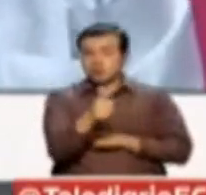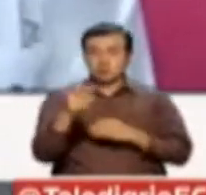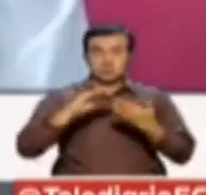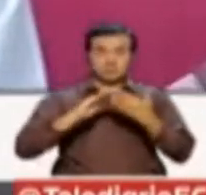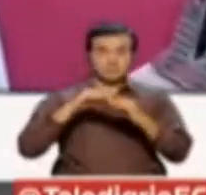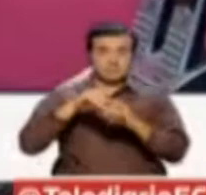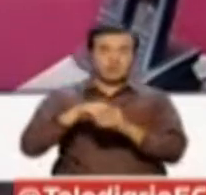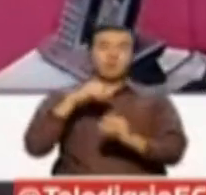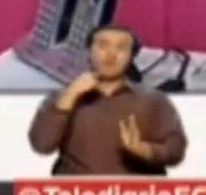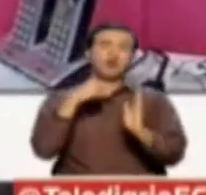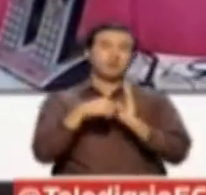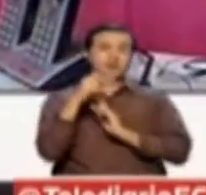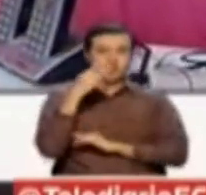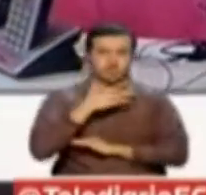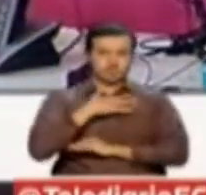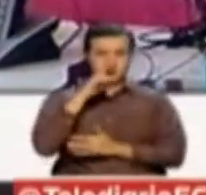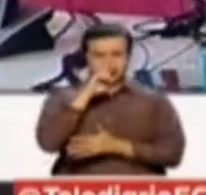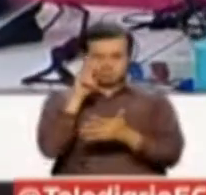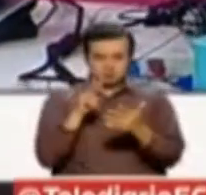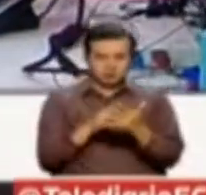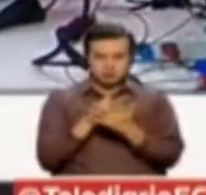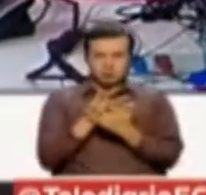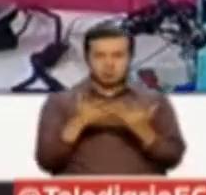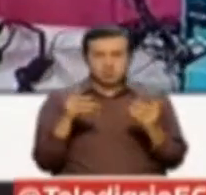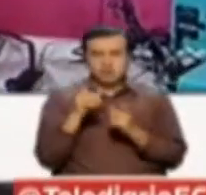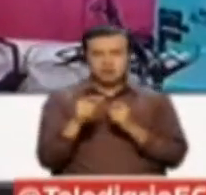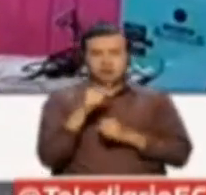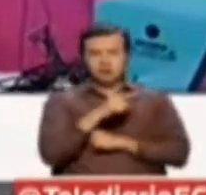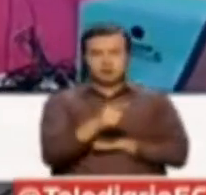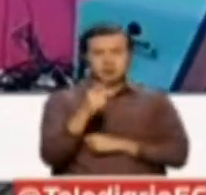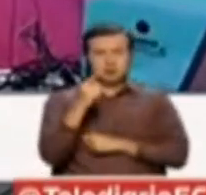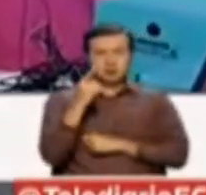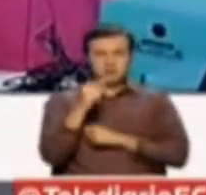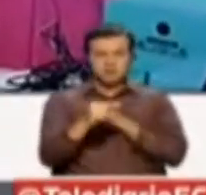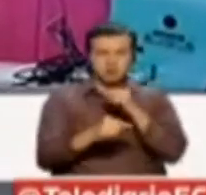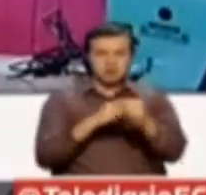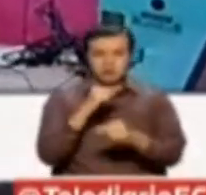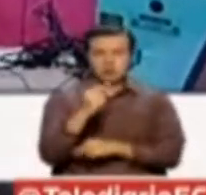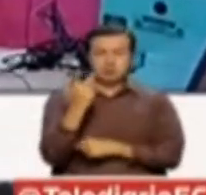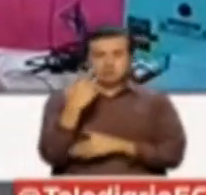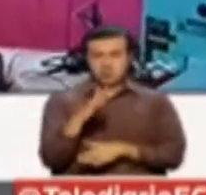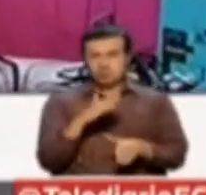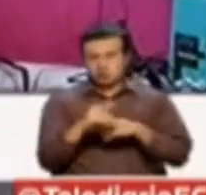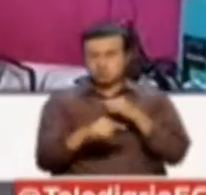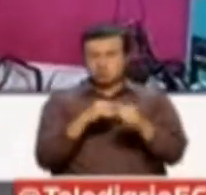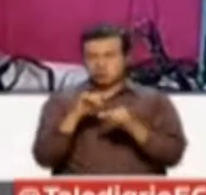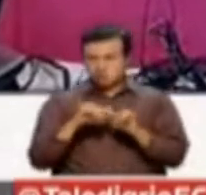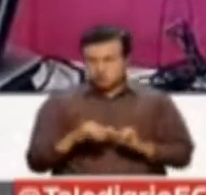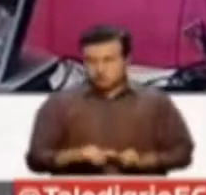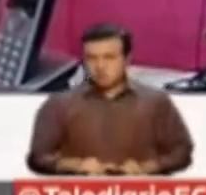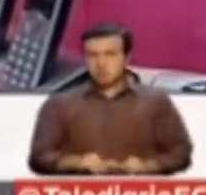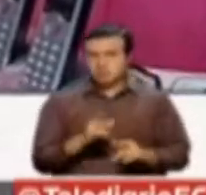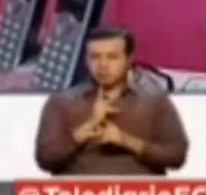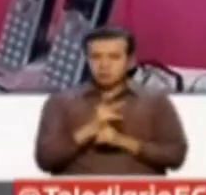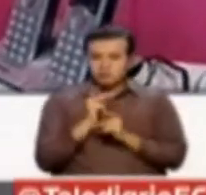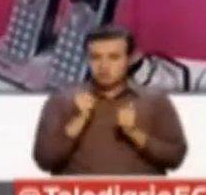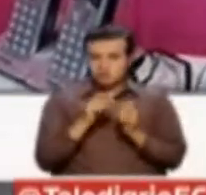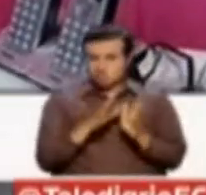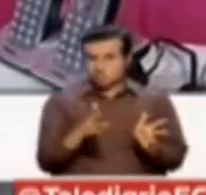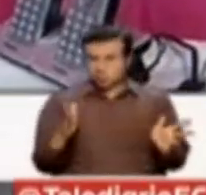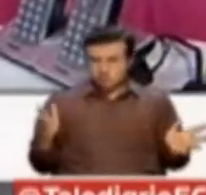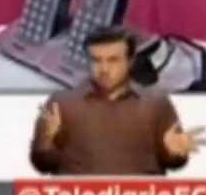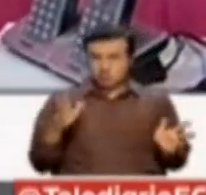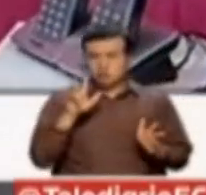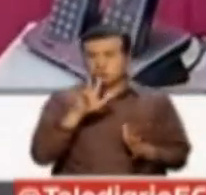comunidad yo leía que la incidencia de pérdida de la audición progresiva porque eso se va perdiendo poco a poco si no hay el cuidado de vido es